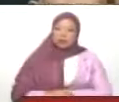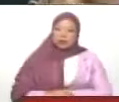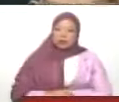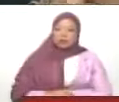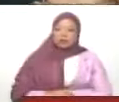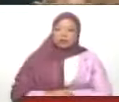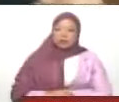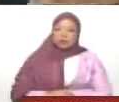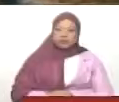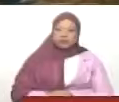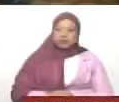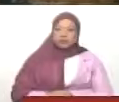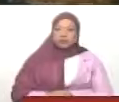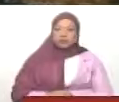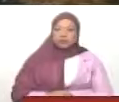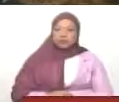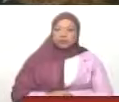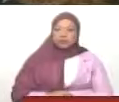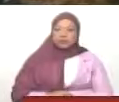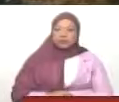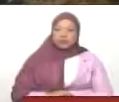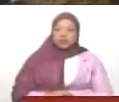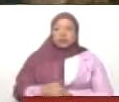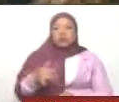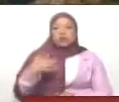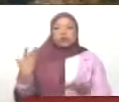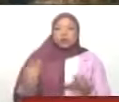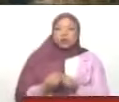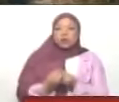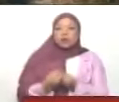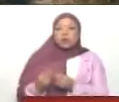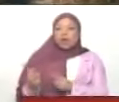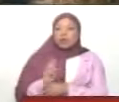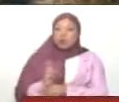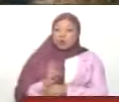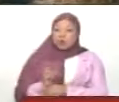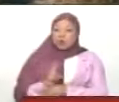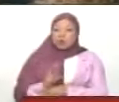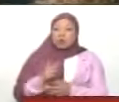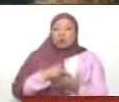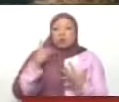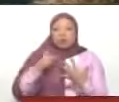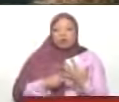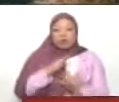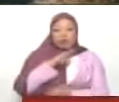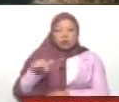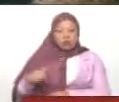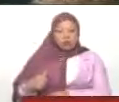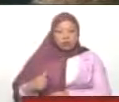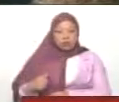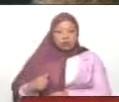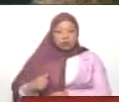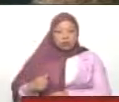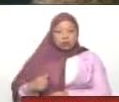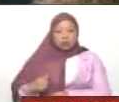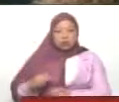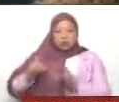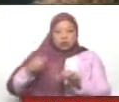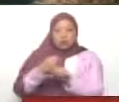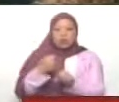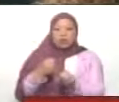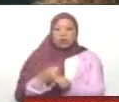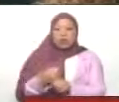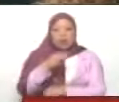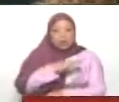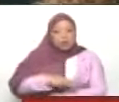Y lo otro, decirle sencillamente, para hacerlo conversadito, presidente, que sin proponérnoslo, el nacimiento de esta